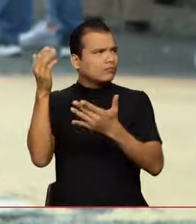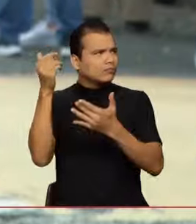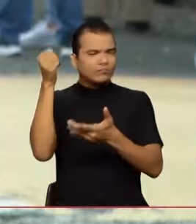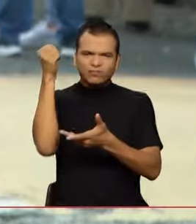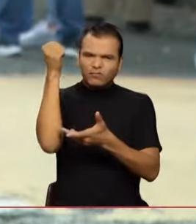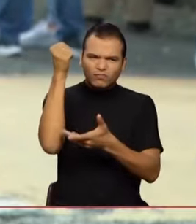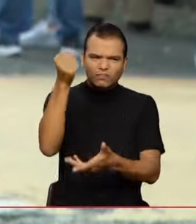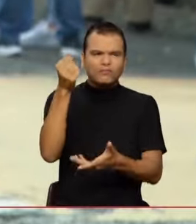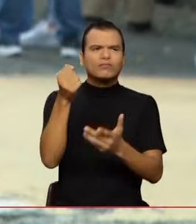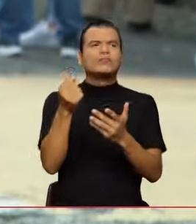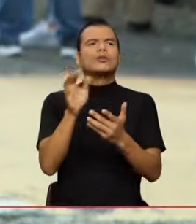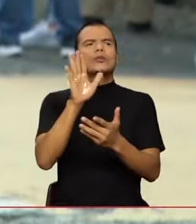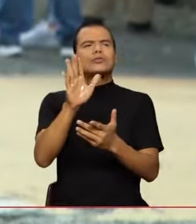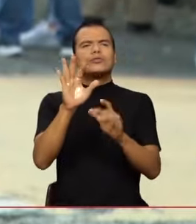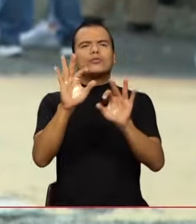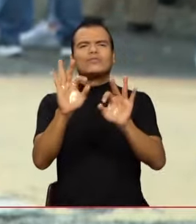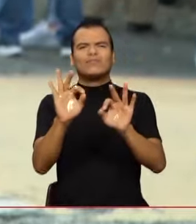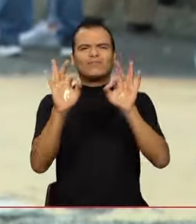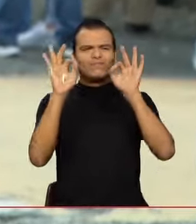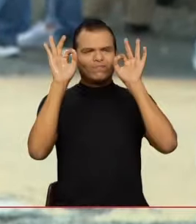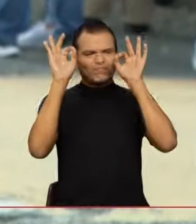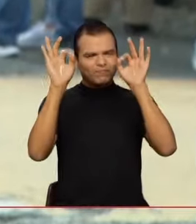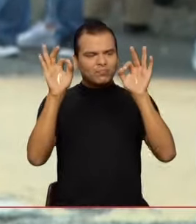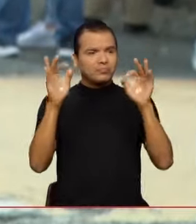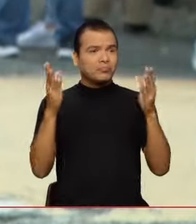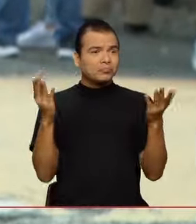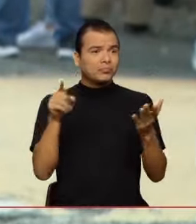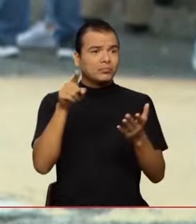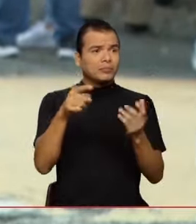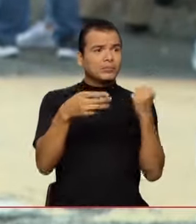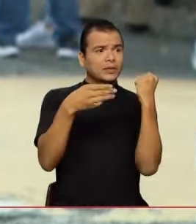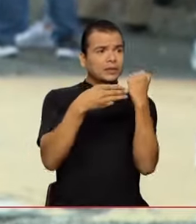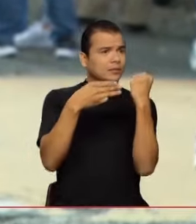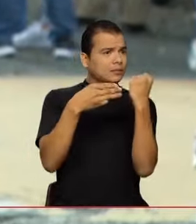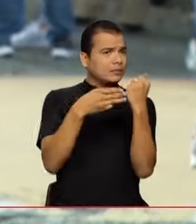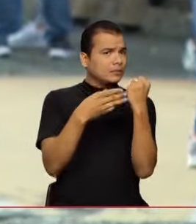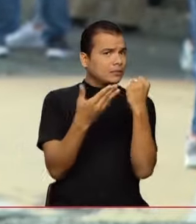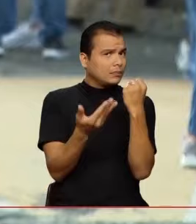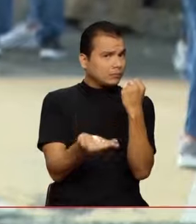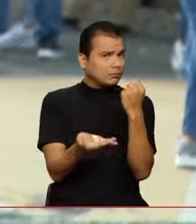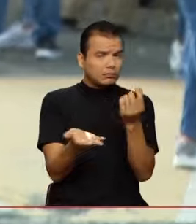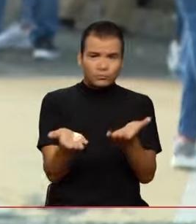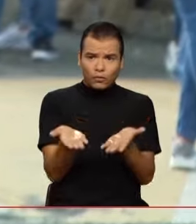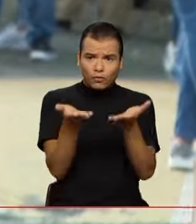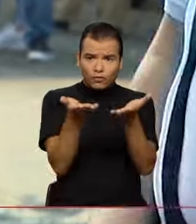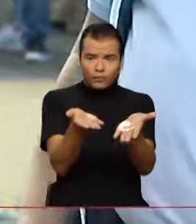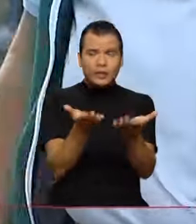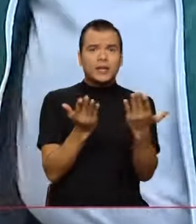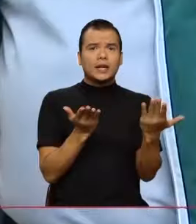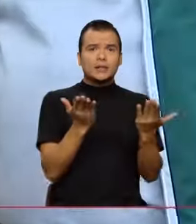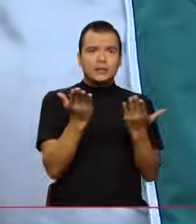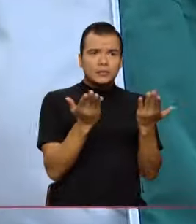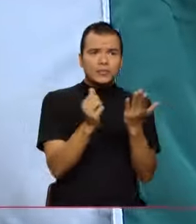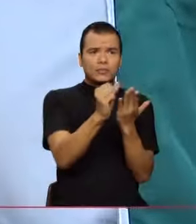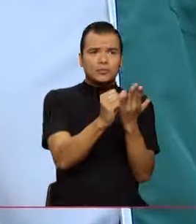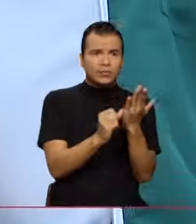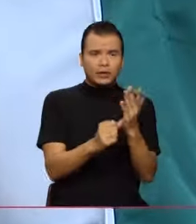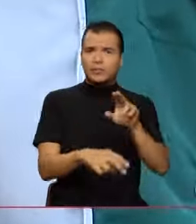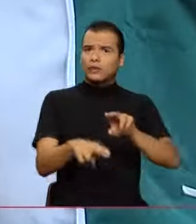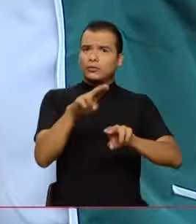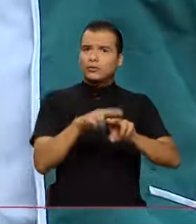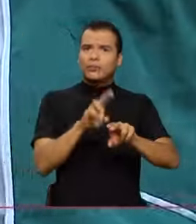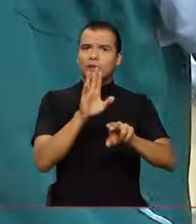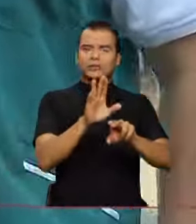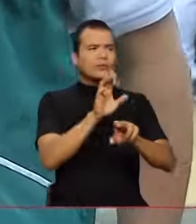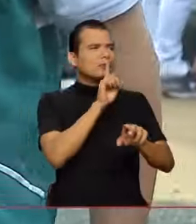que los programas que ofrece el SENA sean realmente, pues como siempre se hizo tradicionalmente. Así es, Rodrigo, bienvenido a Telepacífico Noticias. ¿Por qué